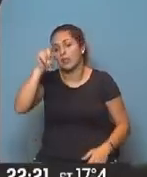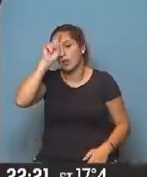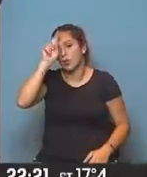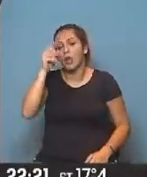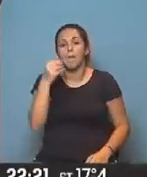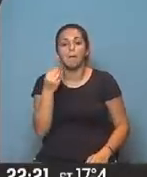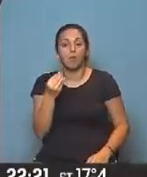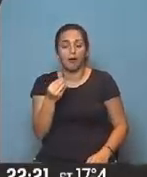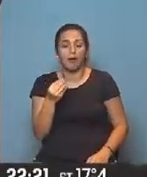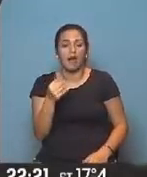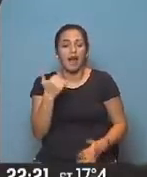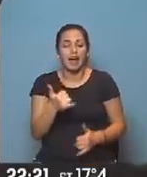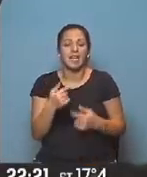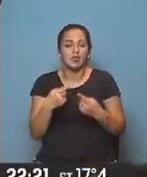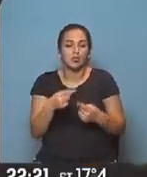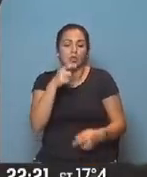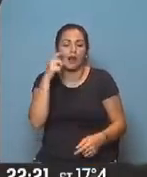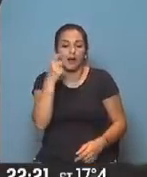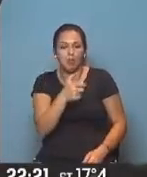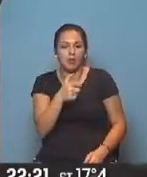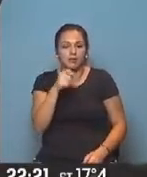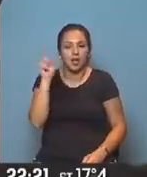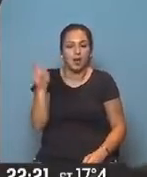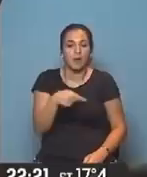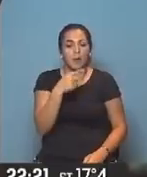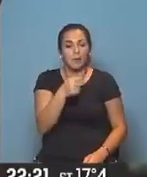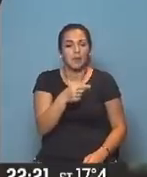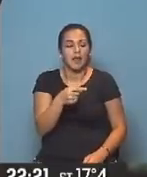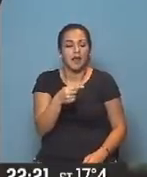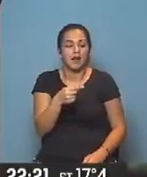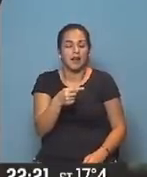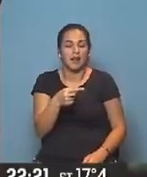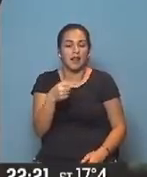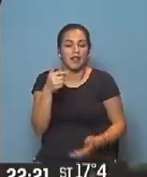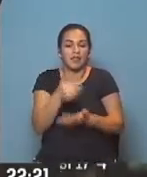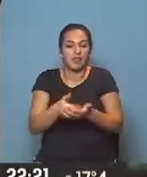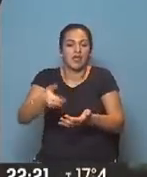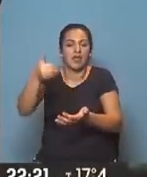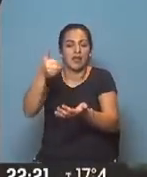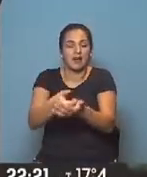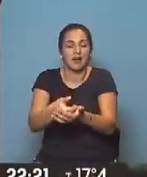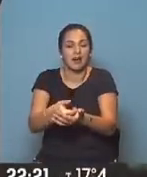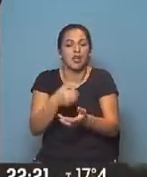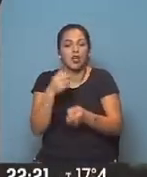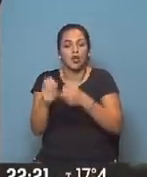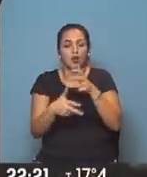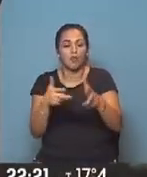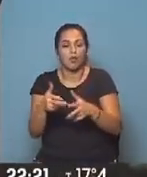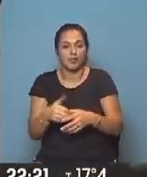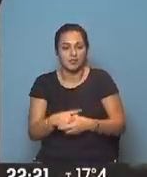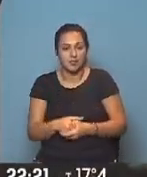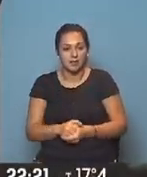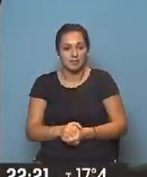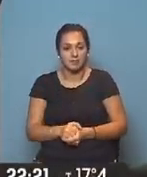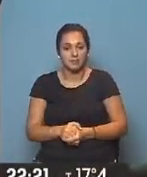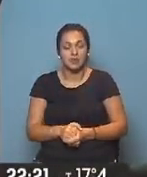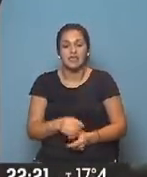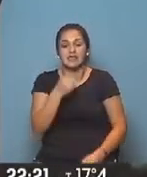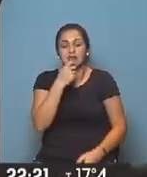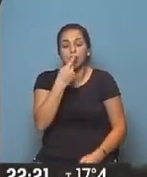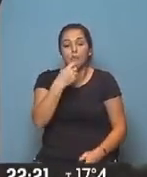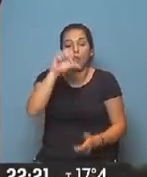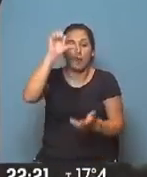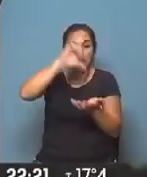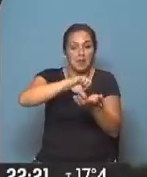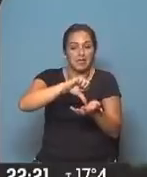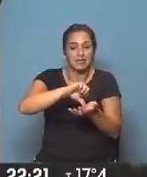porque también acá hay una respuesta de los capitales financieros, como se suele decir, en manada. Si un país periférico